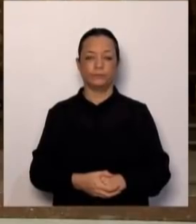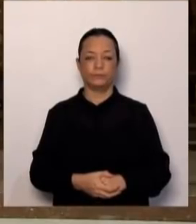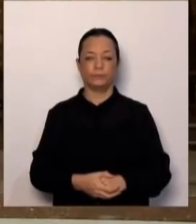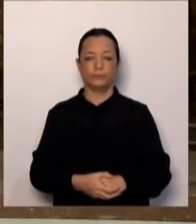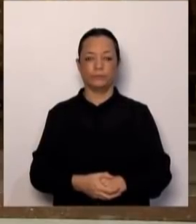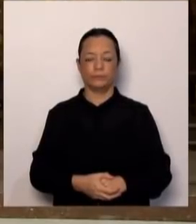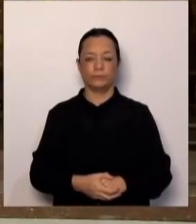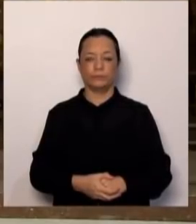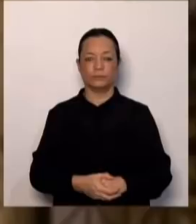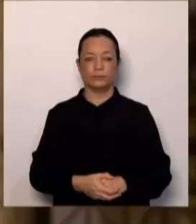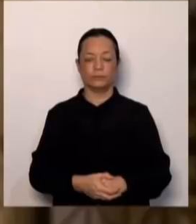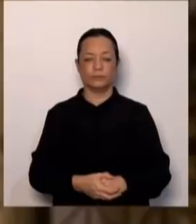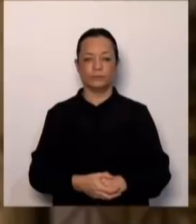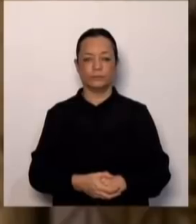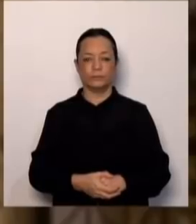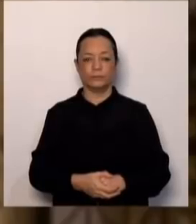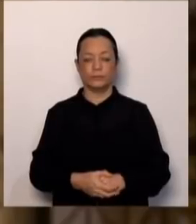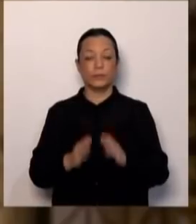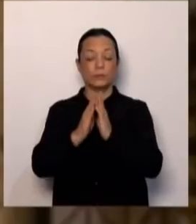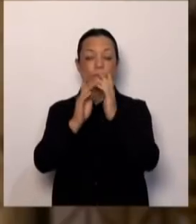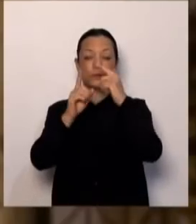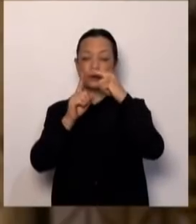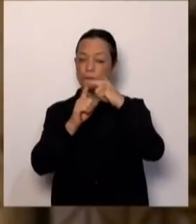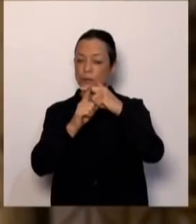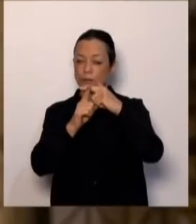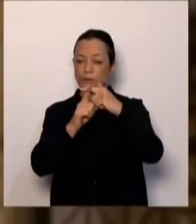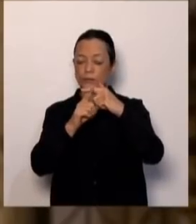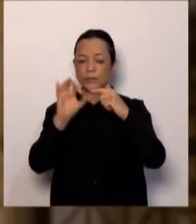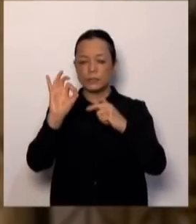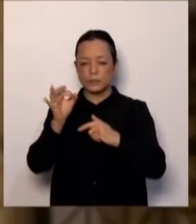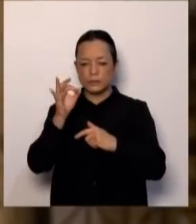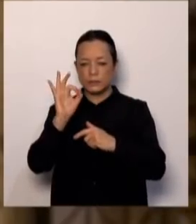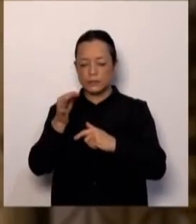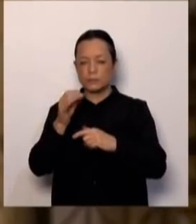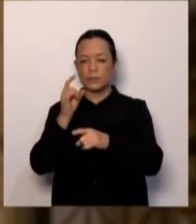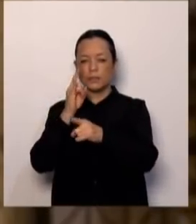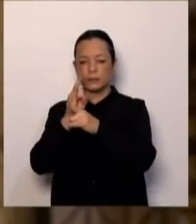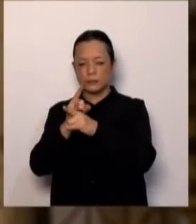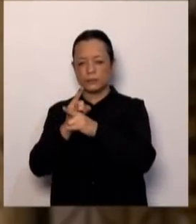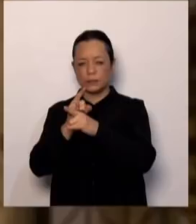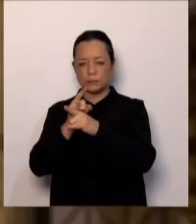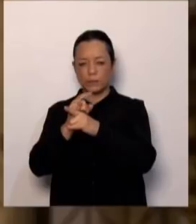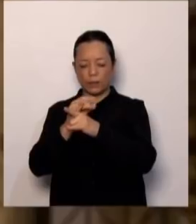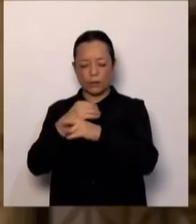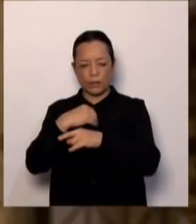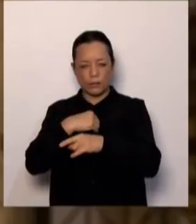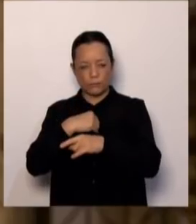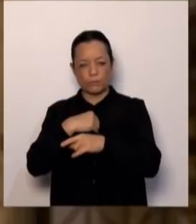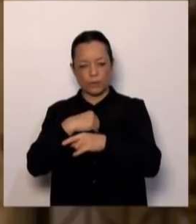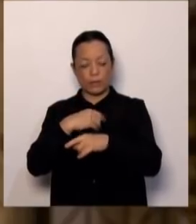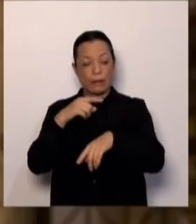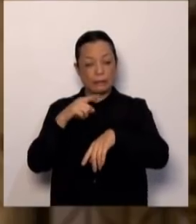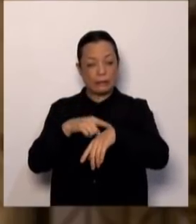nuestra súplica. Por la Iglesia, para que sepa iluminar siempre con la luz de Cristo el orden